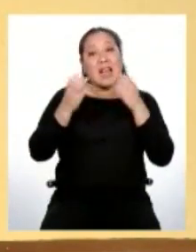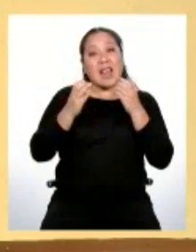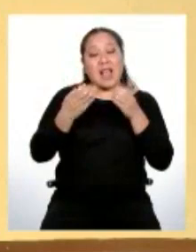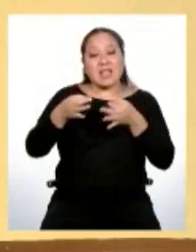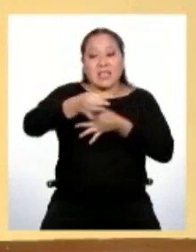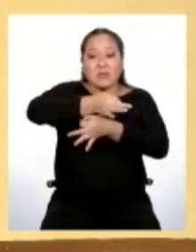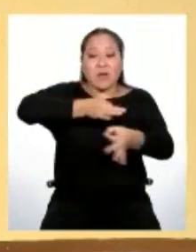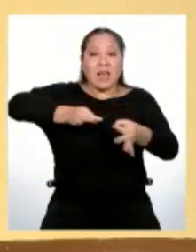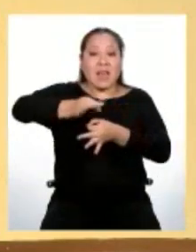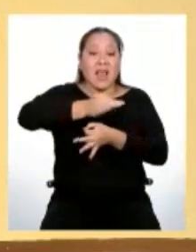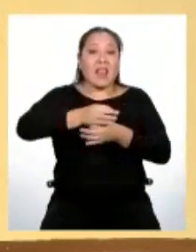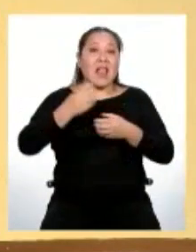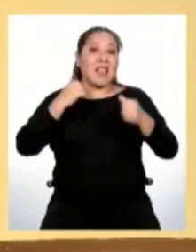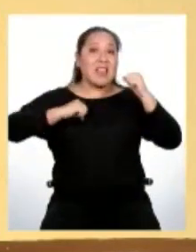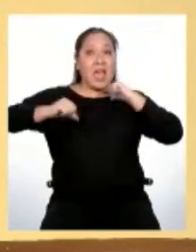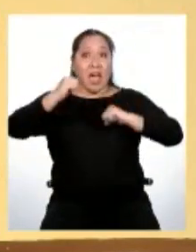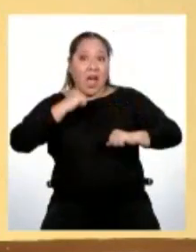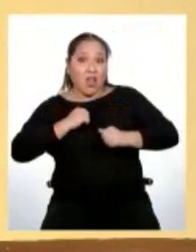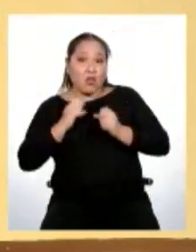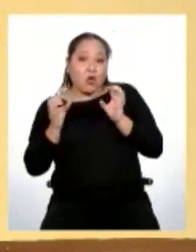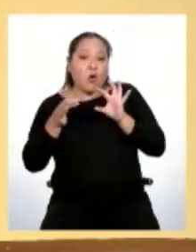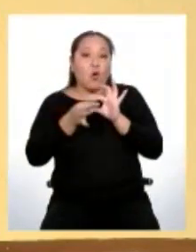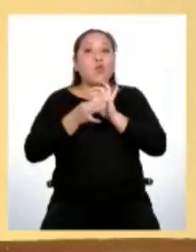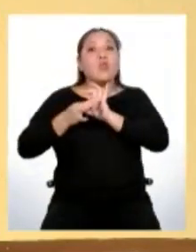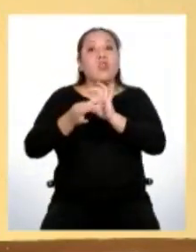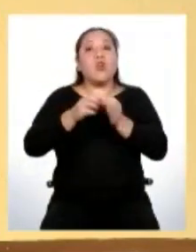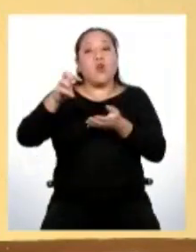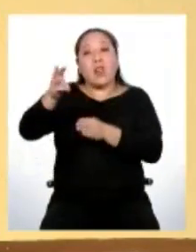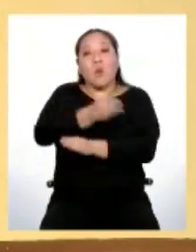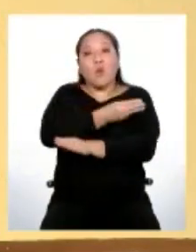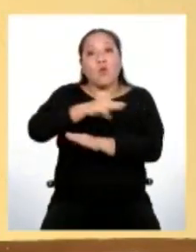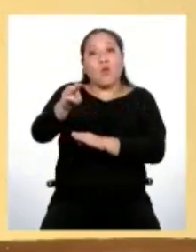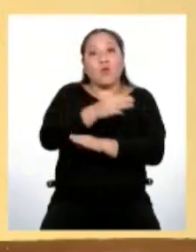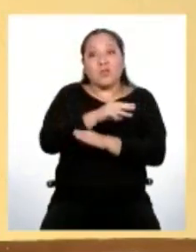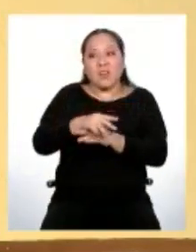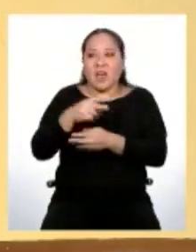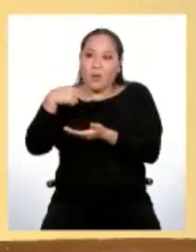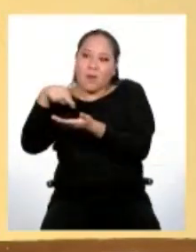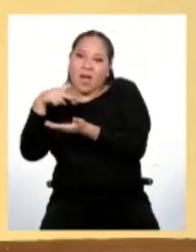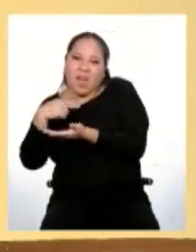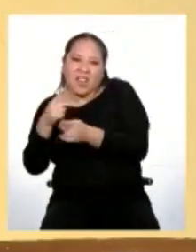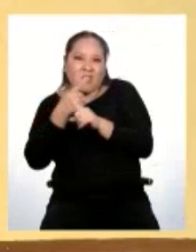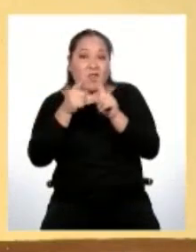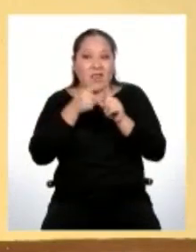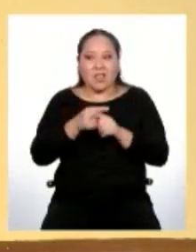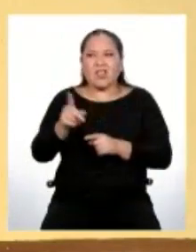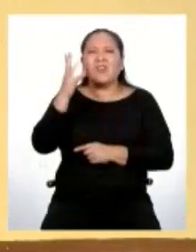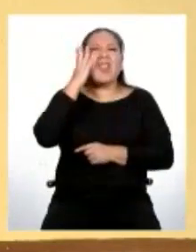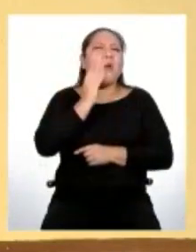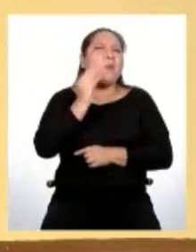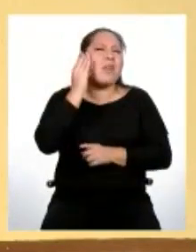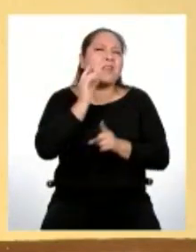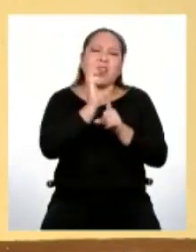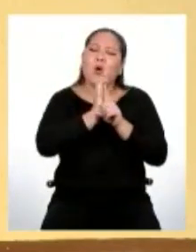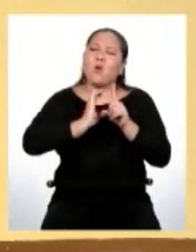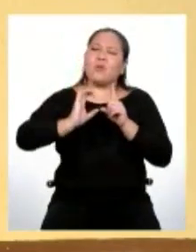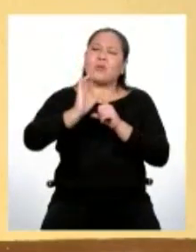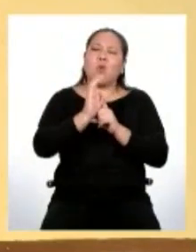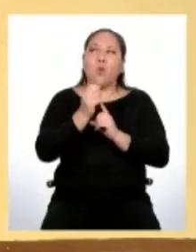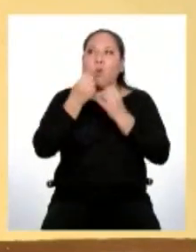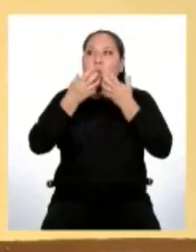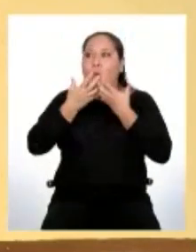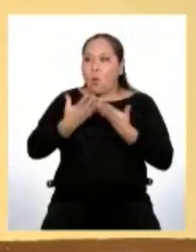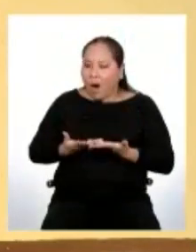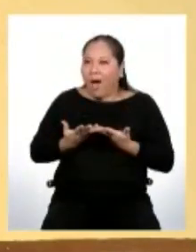la música, danza y el diseño escenográfico y que se convierten muchas veces en experiencias culturales inolvidables y hasta en